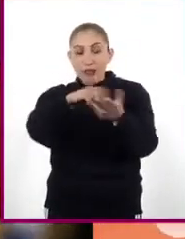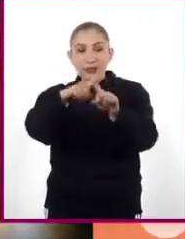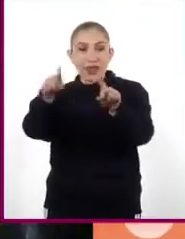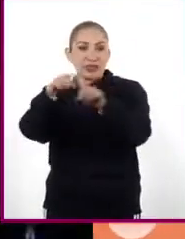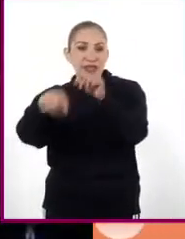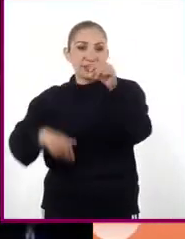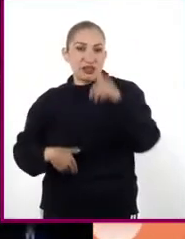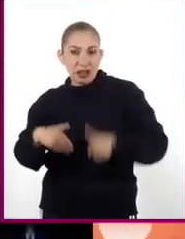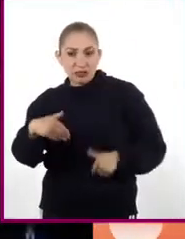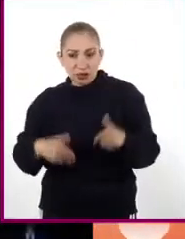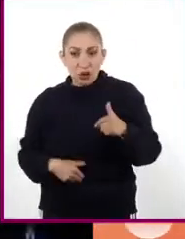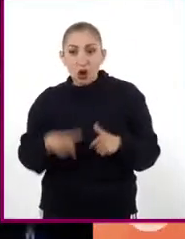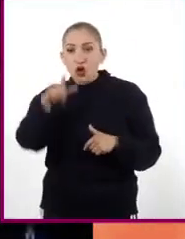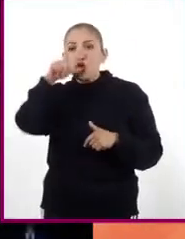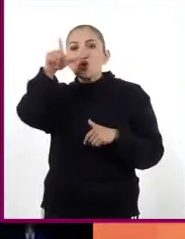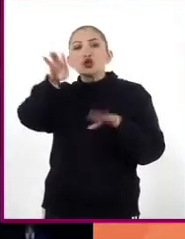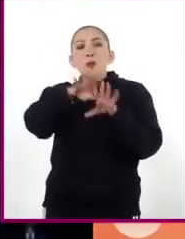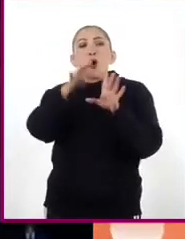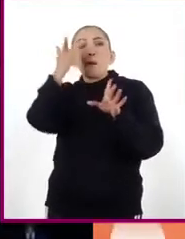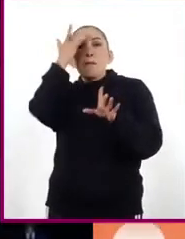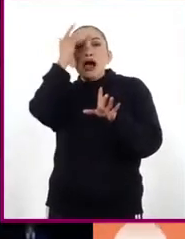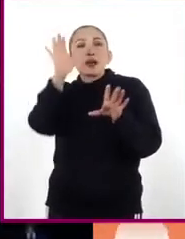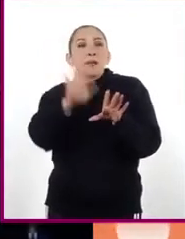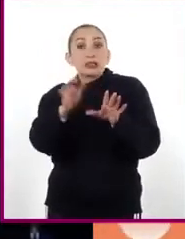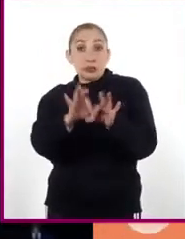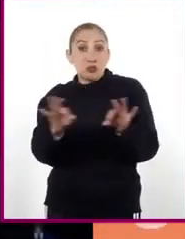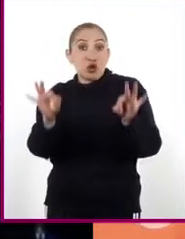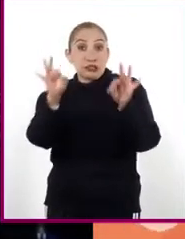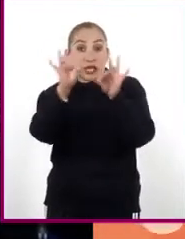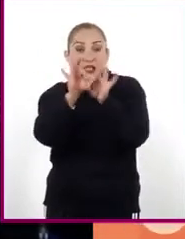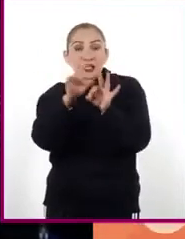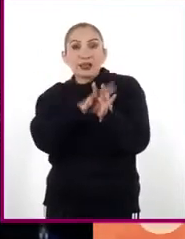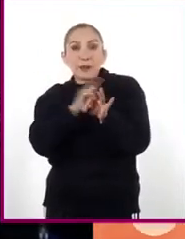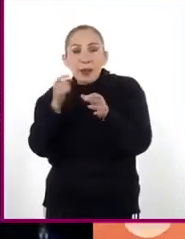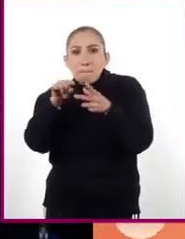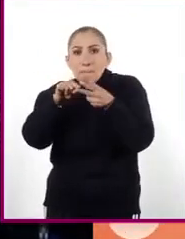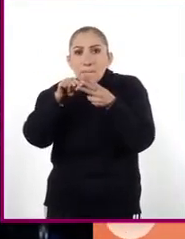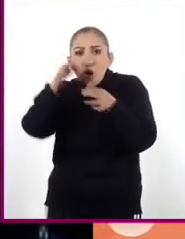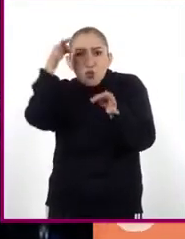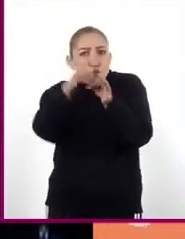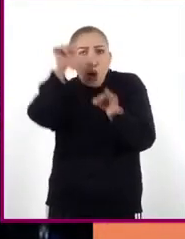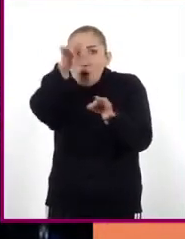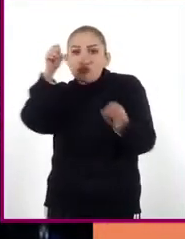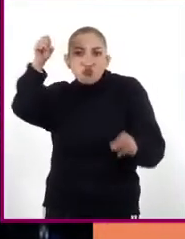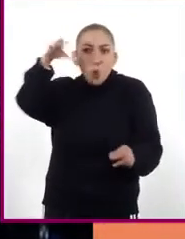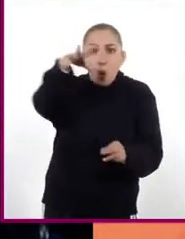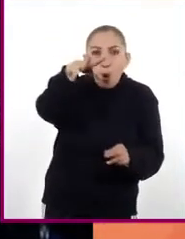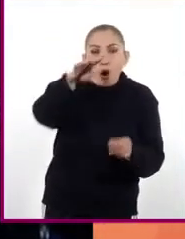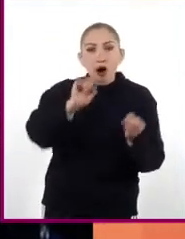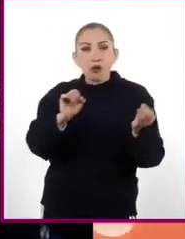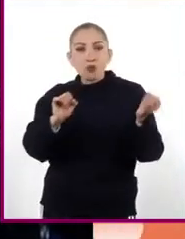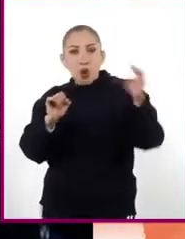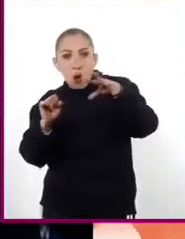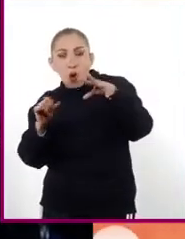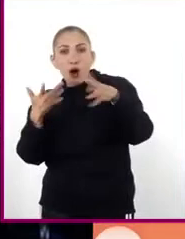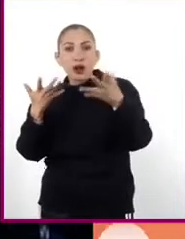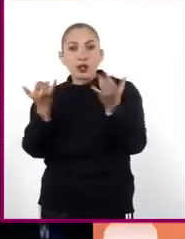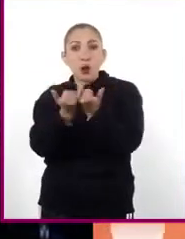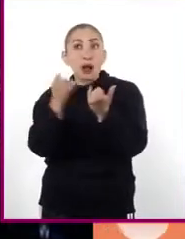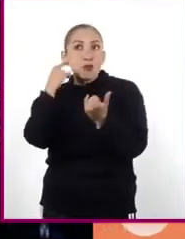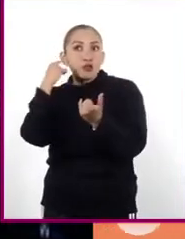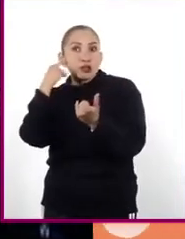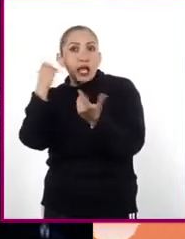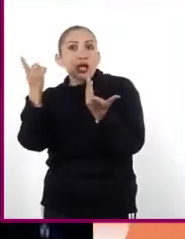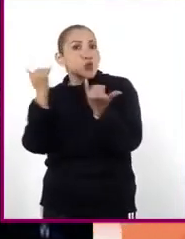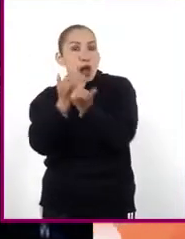obras. La luz es como mágica, es como muy esencial. Tiene que entrar como en su momento exacto y al igual que los tracks en cuanto a